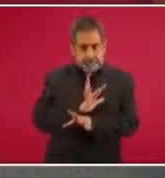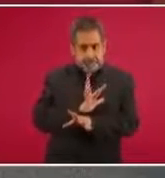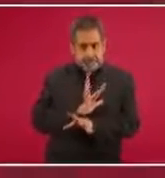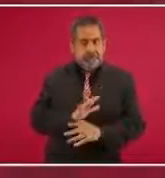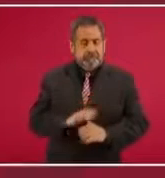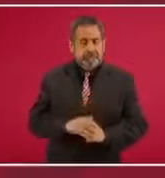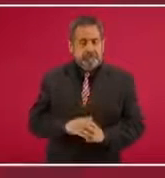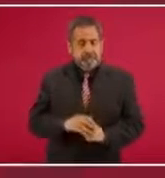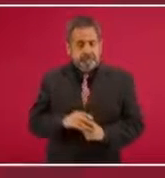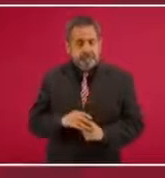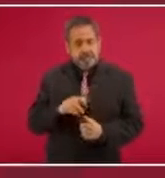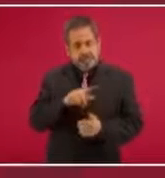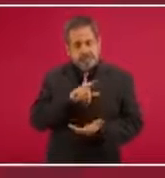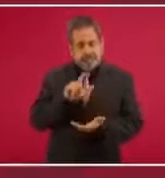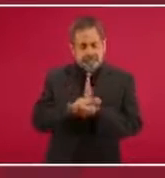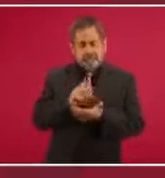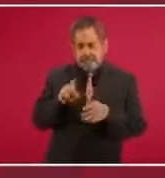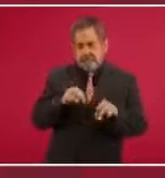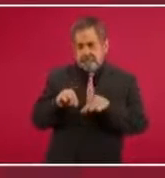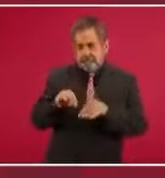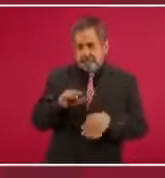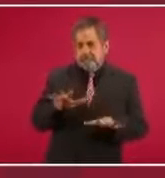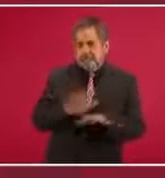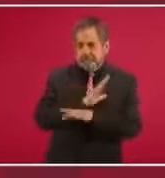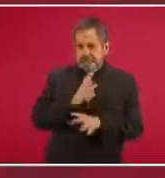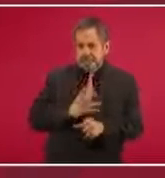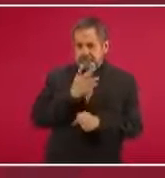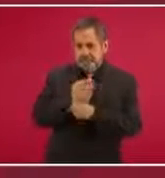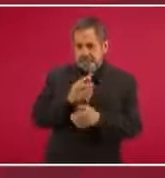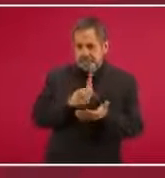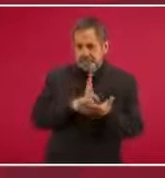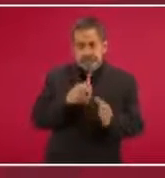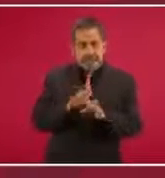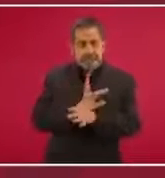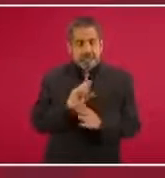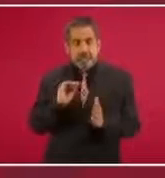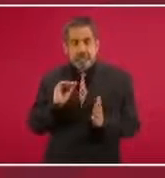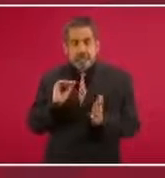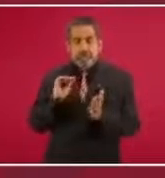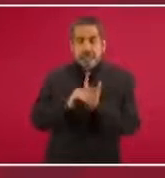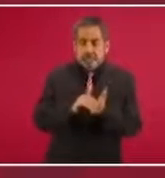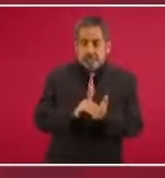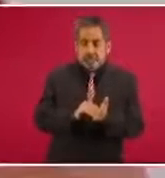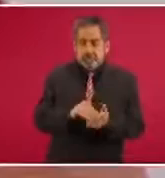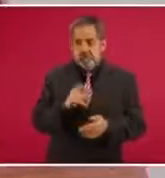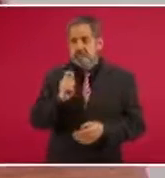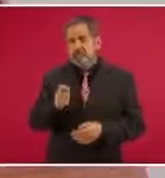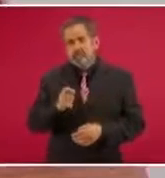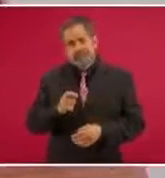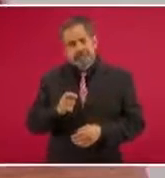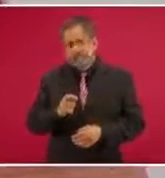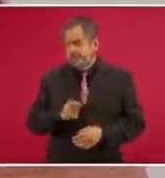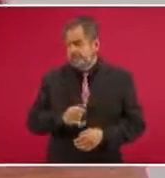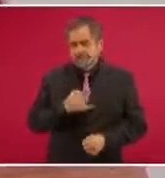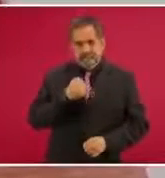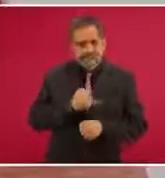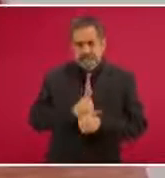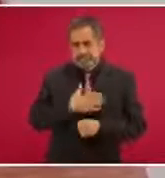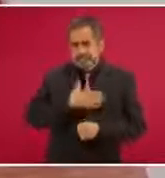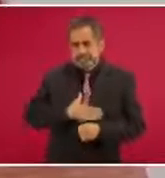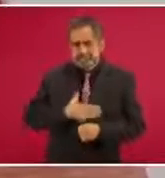y el trabajo y se estableció de manera injusta de que